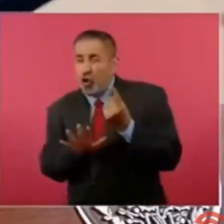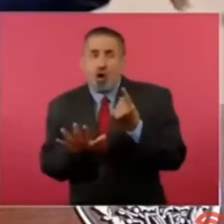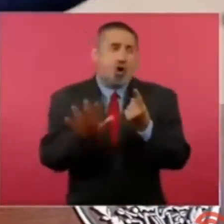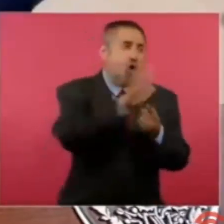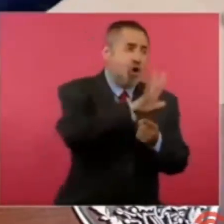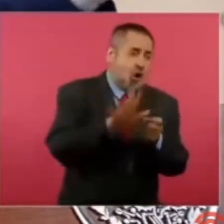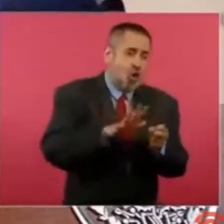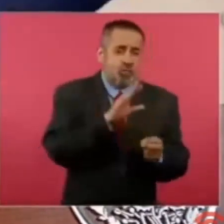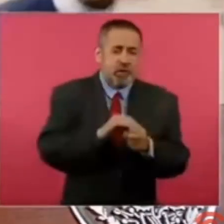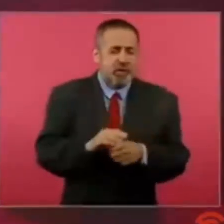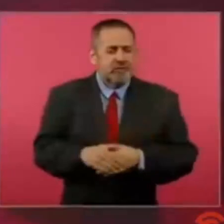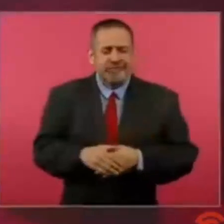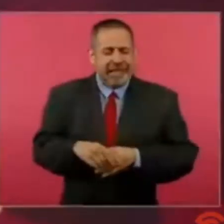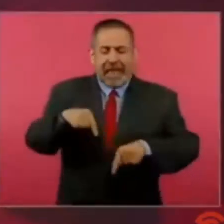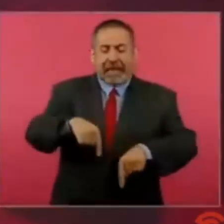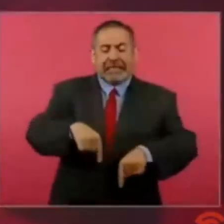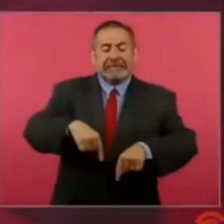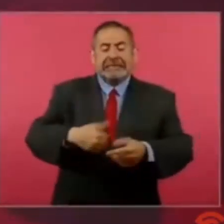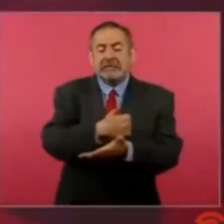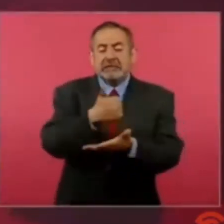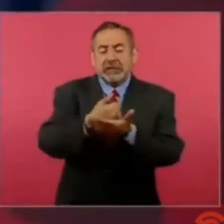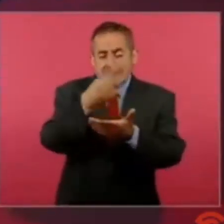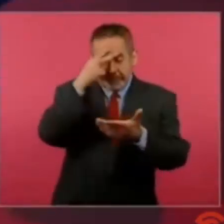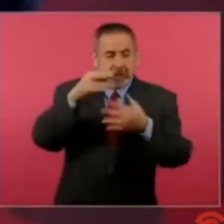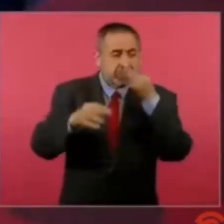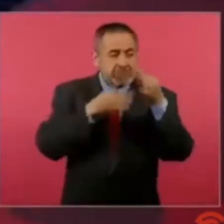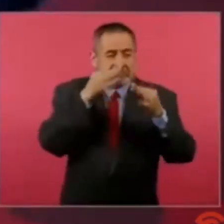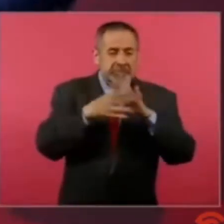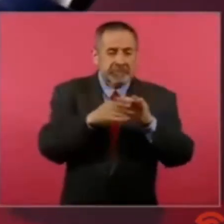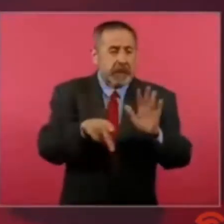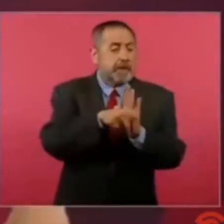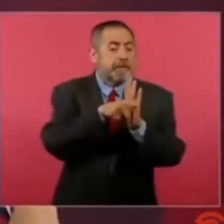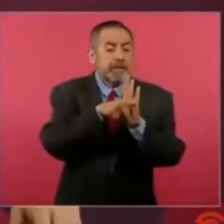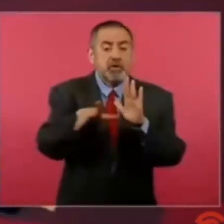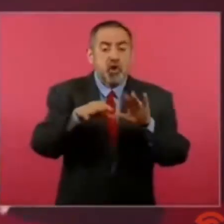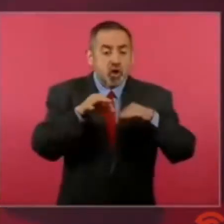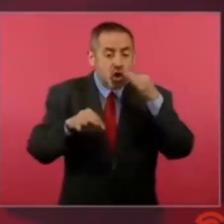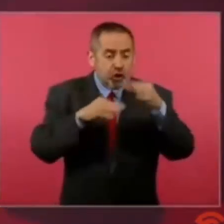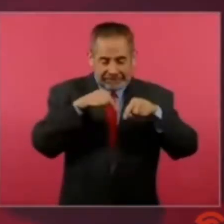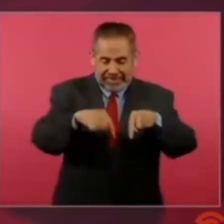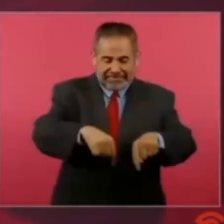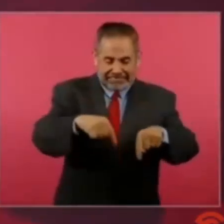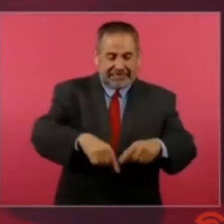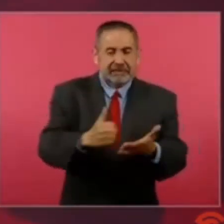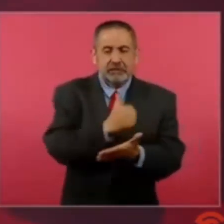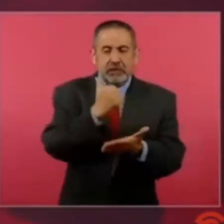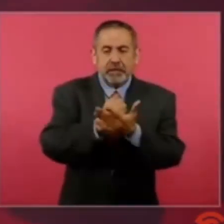Básicamente es la Ciudad de México. Los periódicos, aquí.